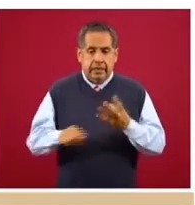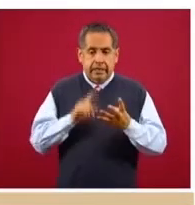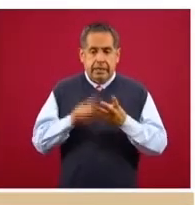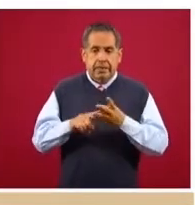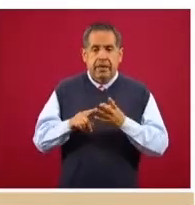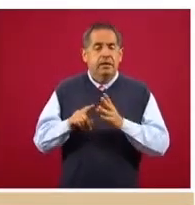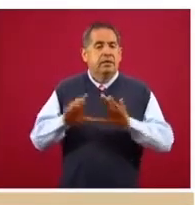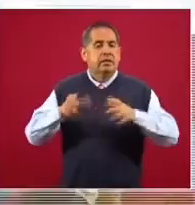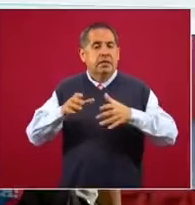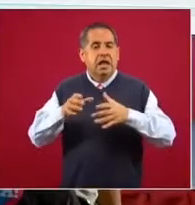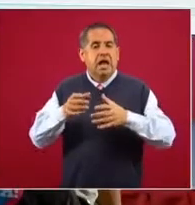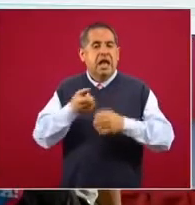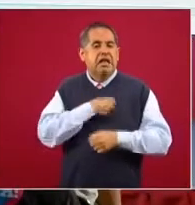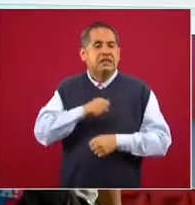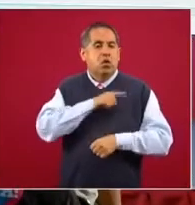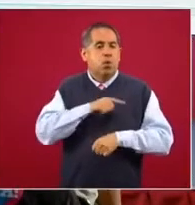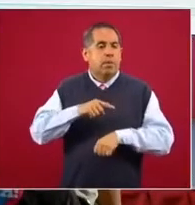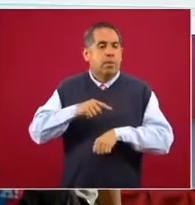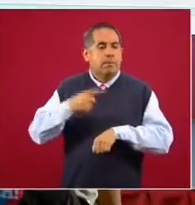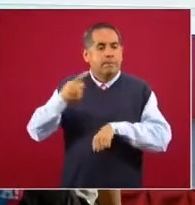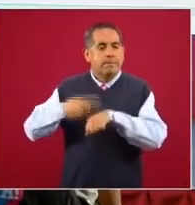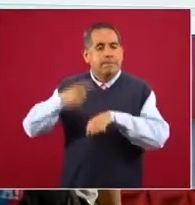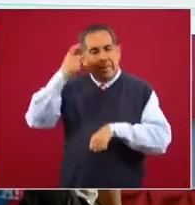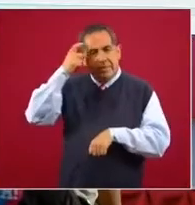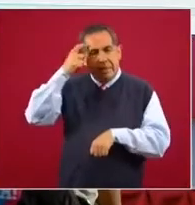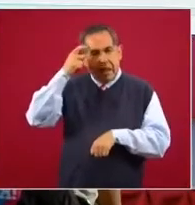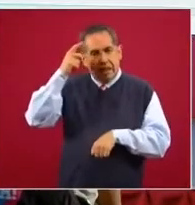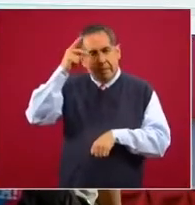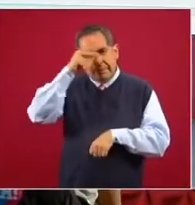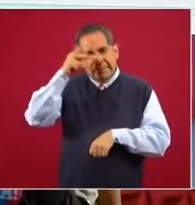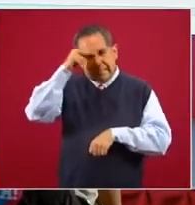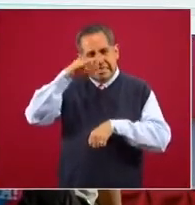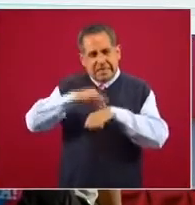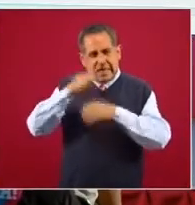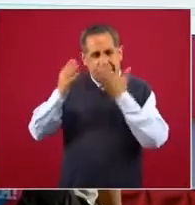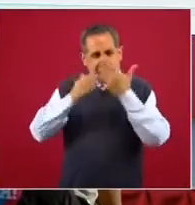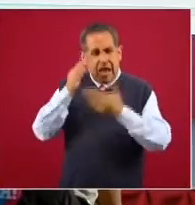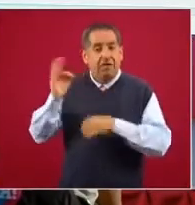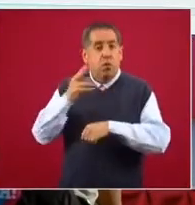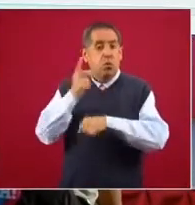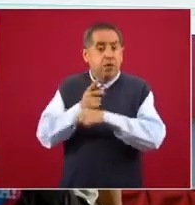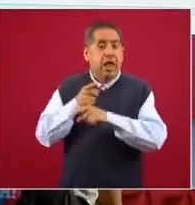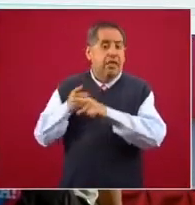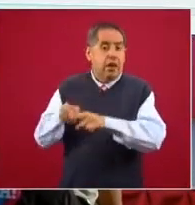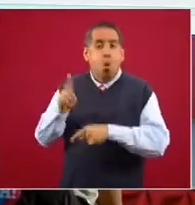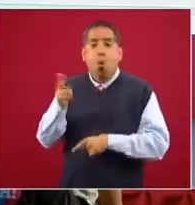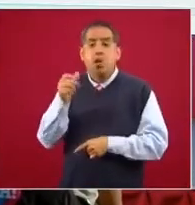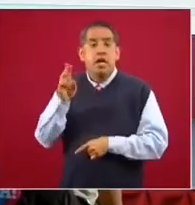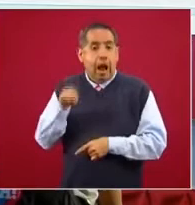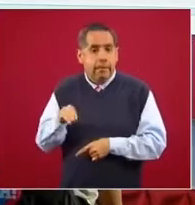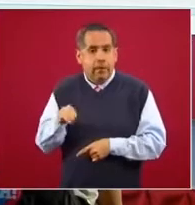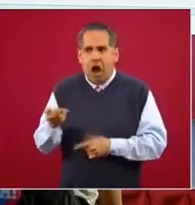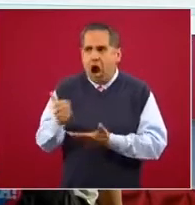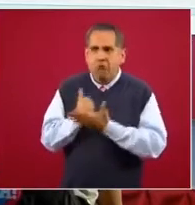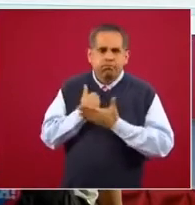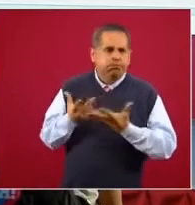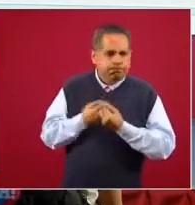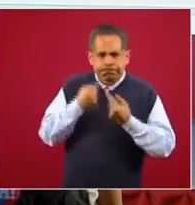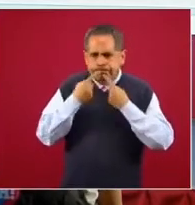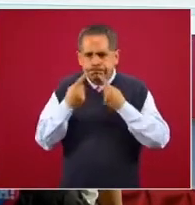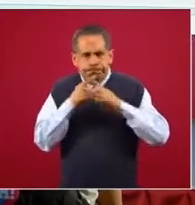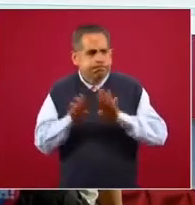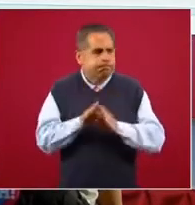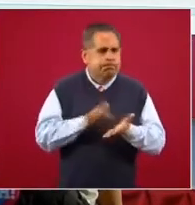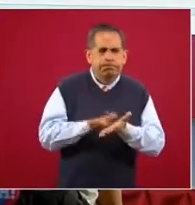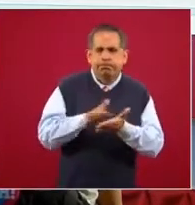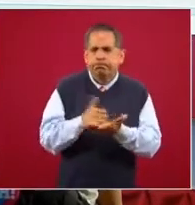Departamento de Psiquiatría y Salud Mental de la Facultad de Medicina de la UNAM, quienes han estado de manera permanente en todo el proceso del